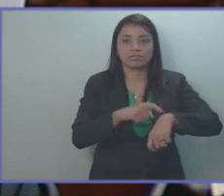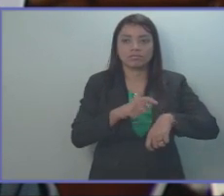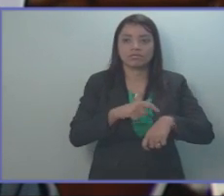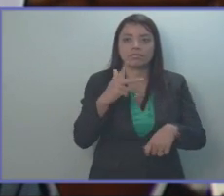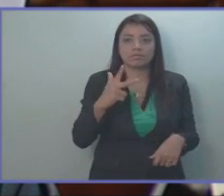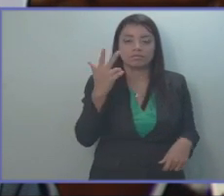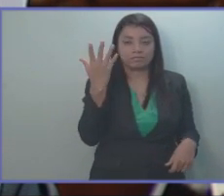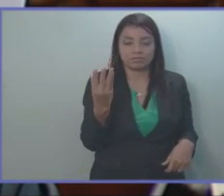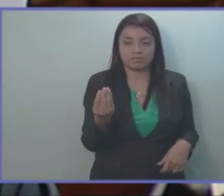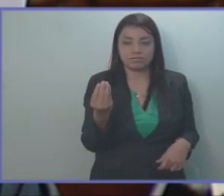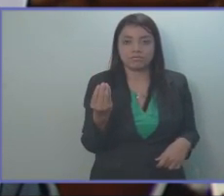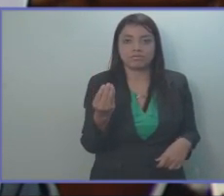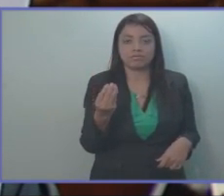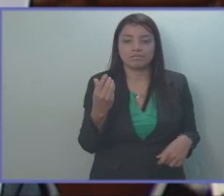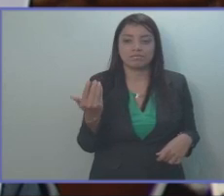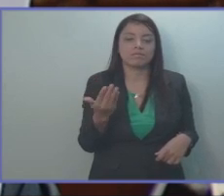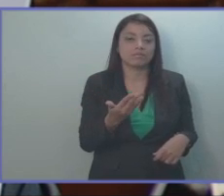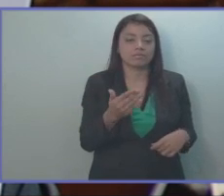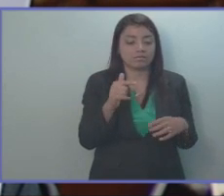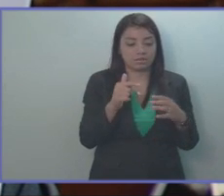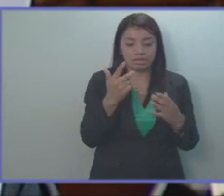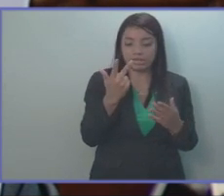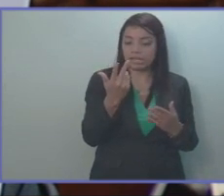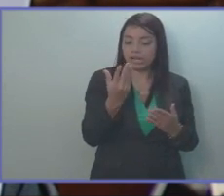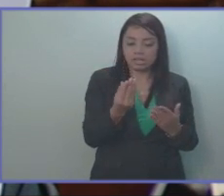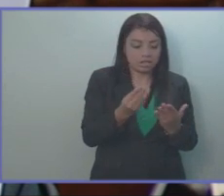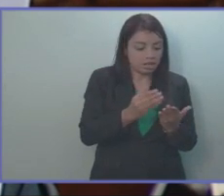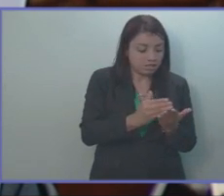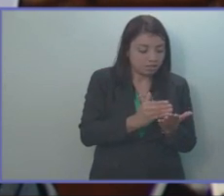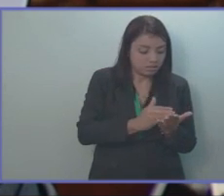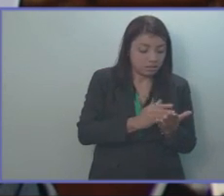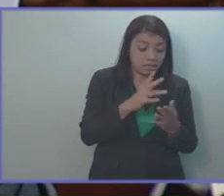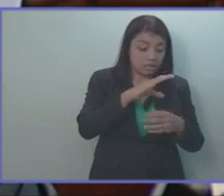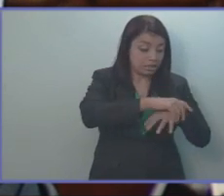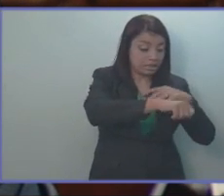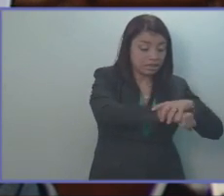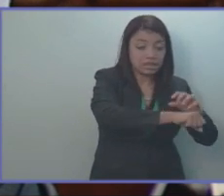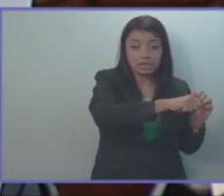días contados a partir de la fecha de autorización del traslado.